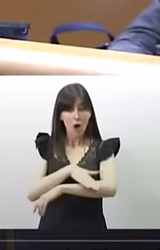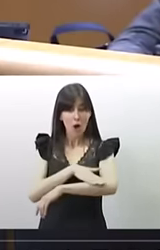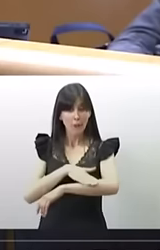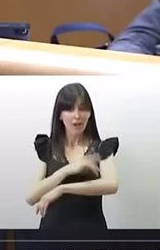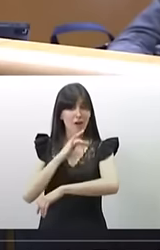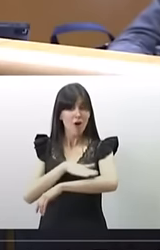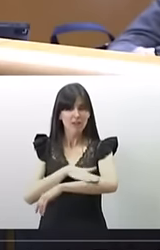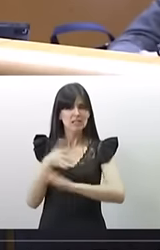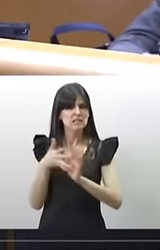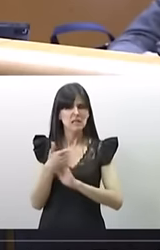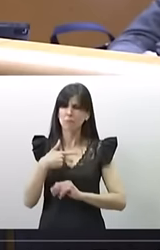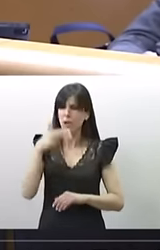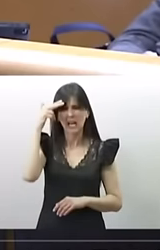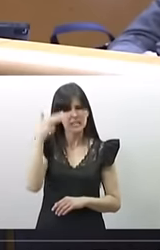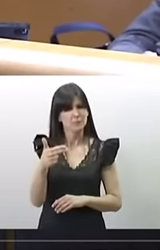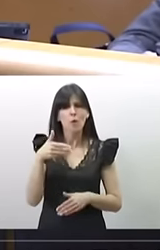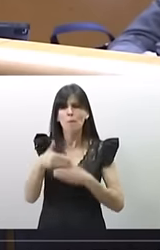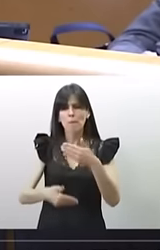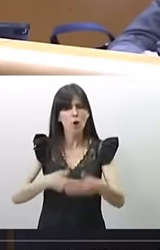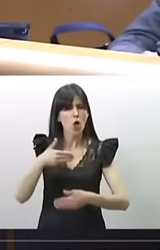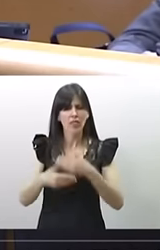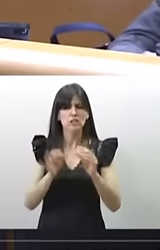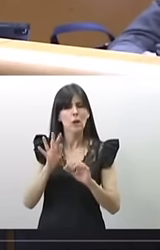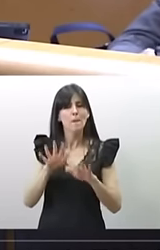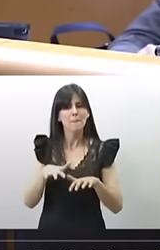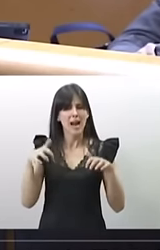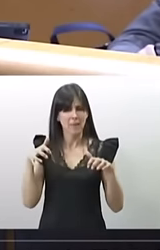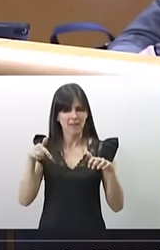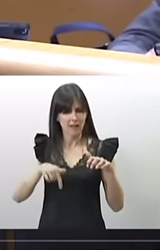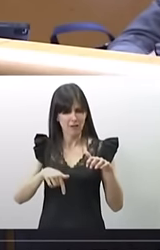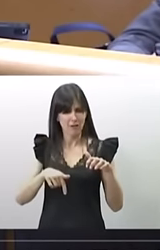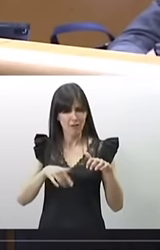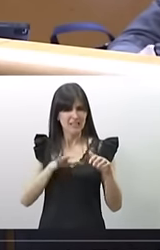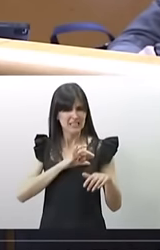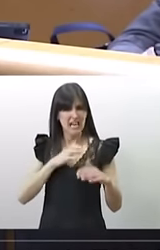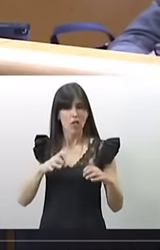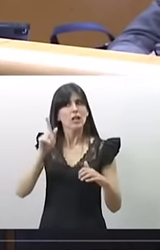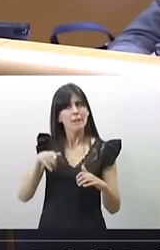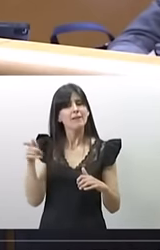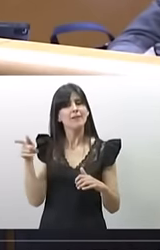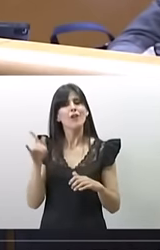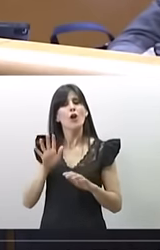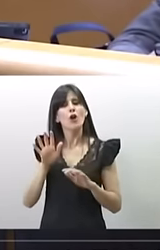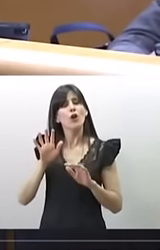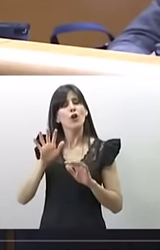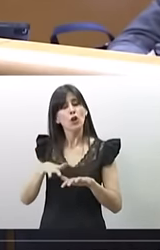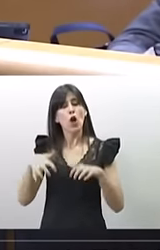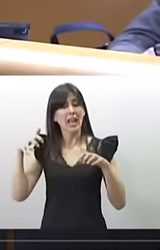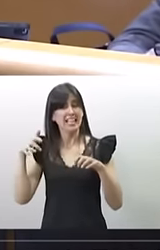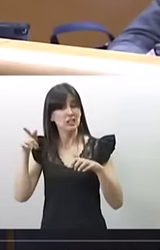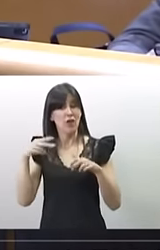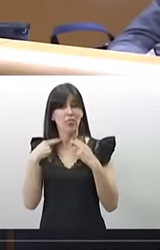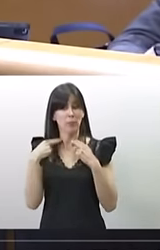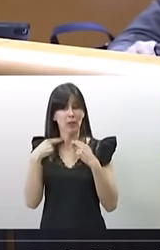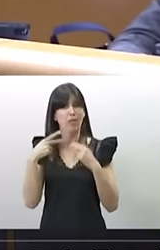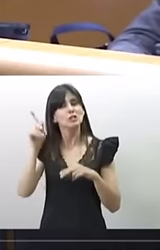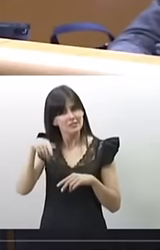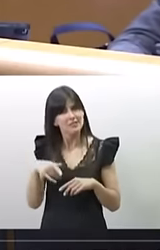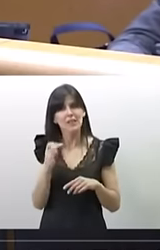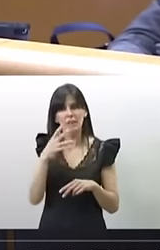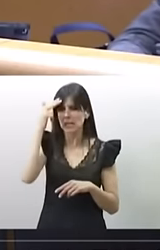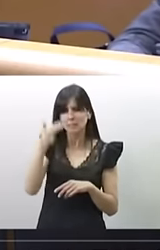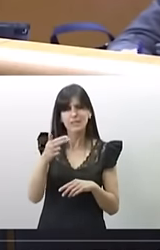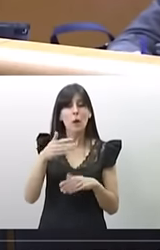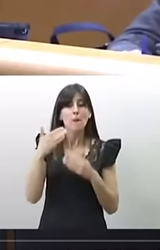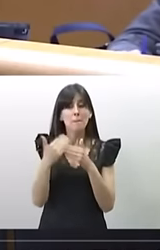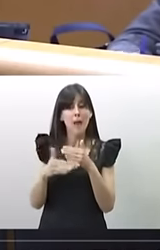es absolutamente respetuoso con los procesos parlamentarios de esta Cámara y también del Congreso de los Diputados. Y mire, ustedes que han gobernado deberían saber que